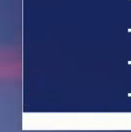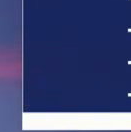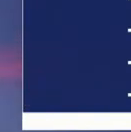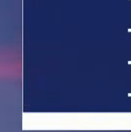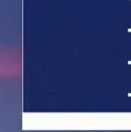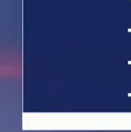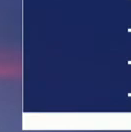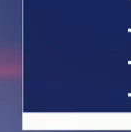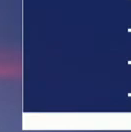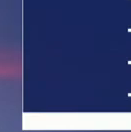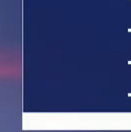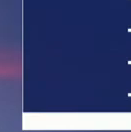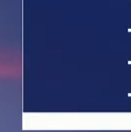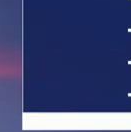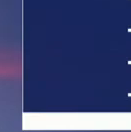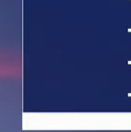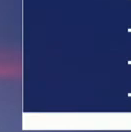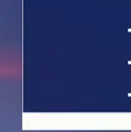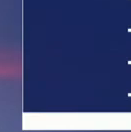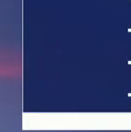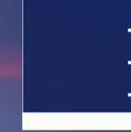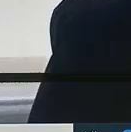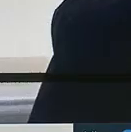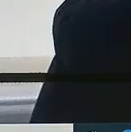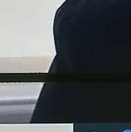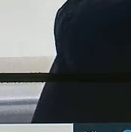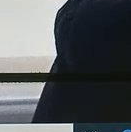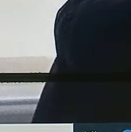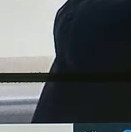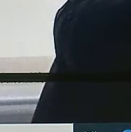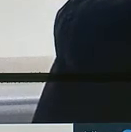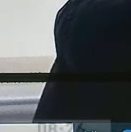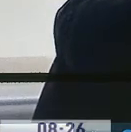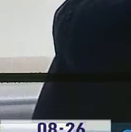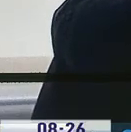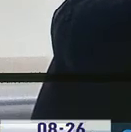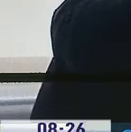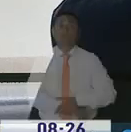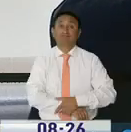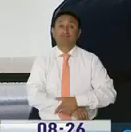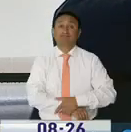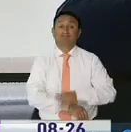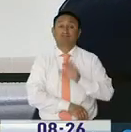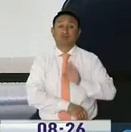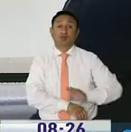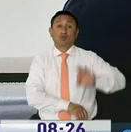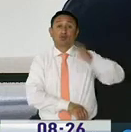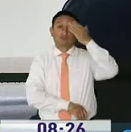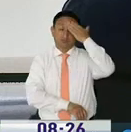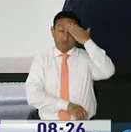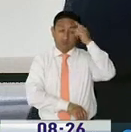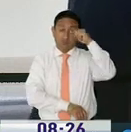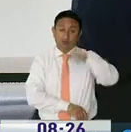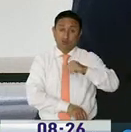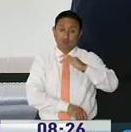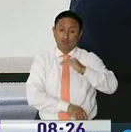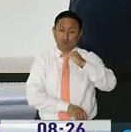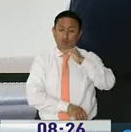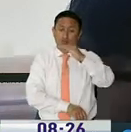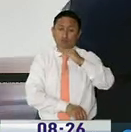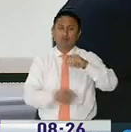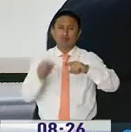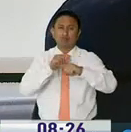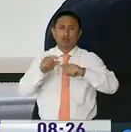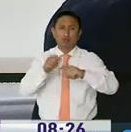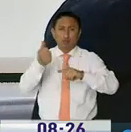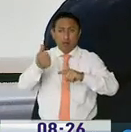microcréditos, educativo, vivienda e inversión pública. Lo que es importante saber es que la calificación crediticia se va a mantener